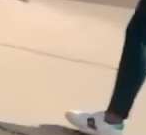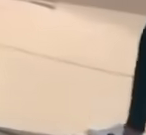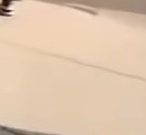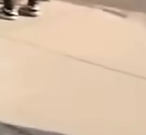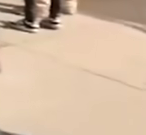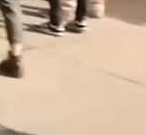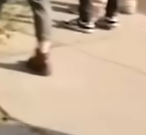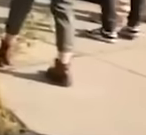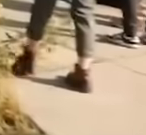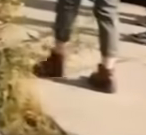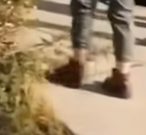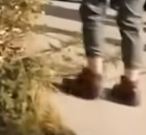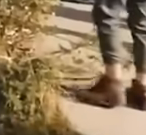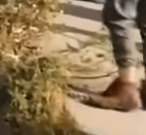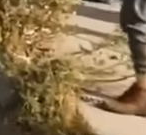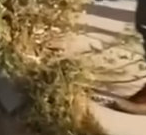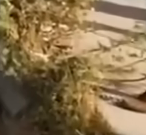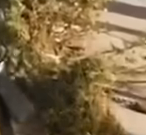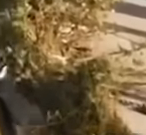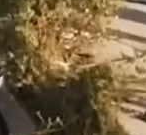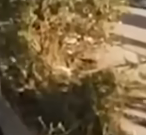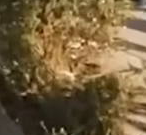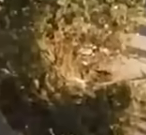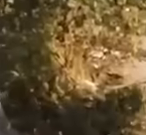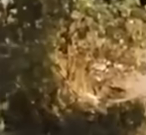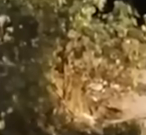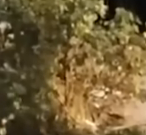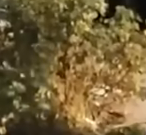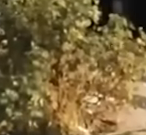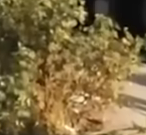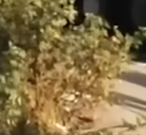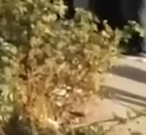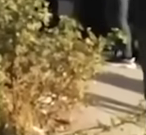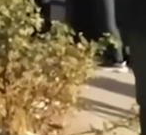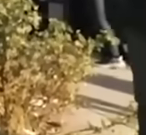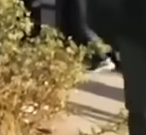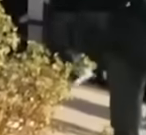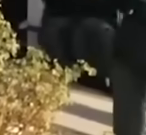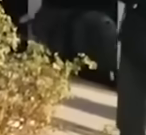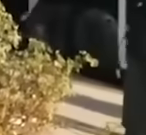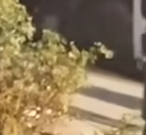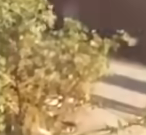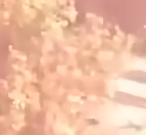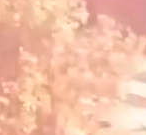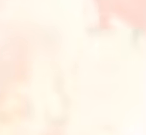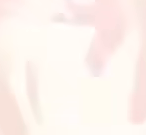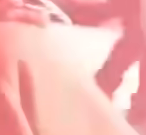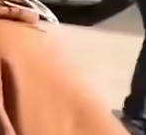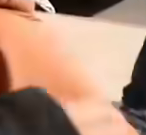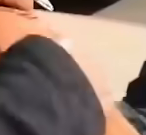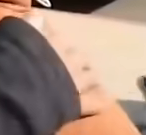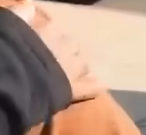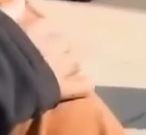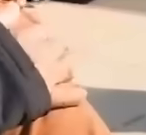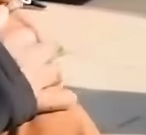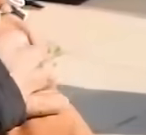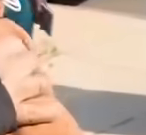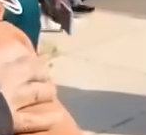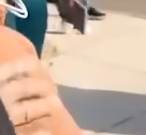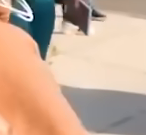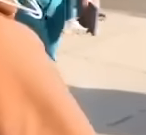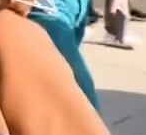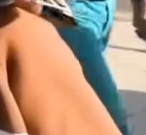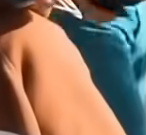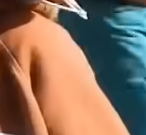vamos a contar la verdad detrás de la travesía que miles de migrantes realizan a diario poniendo en riesgo su vida con el anhelo de llegar